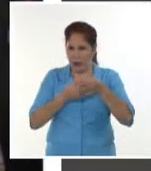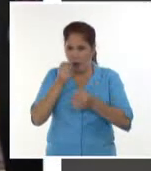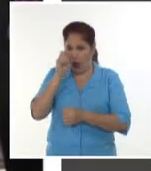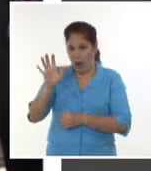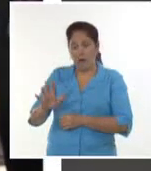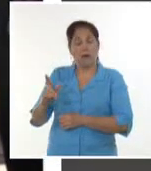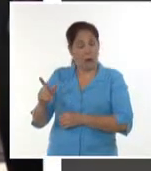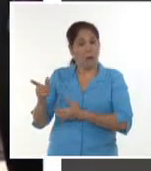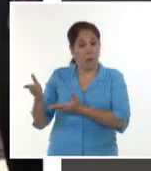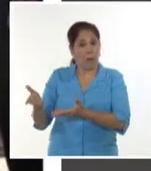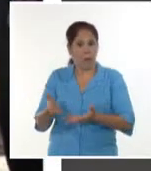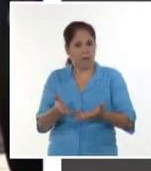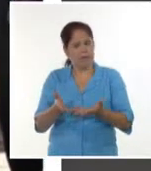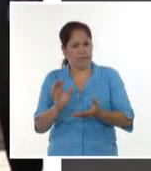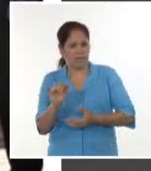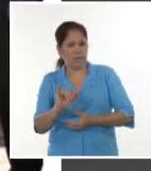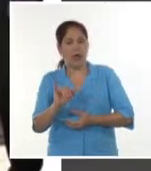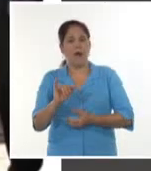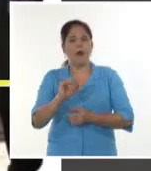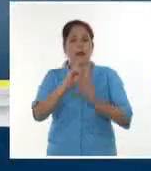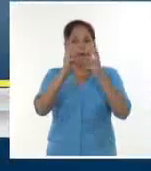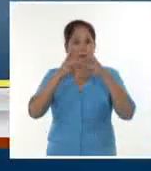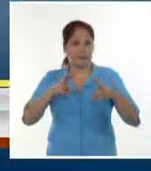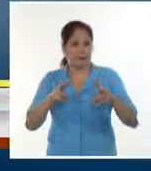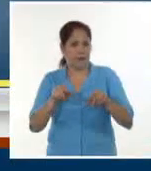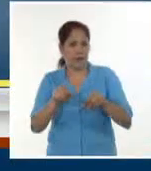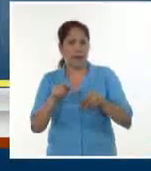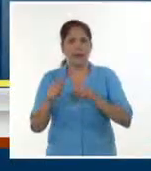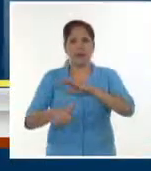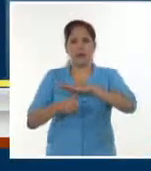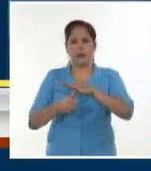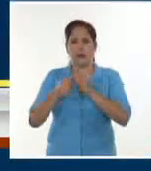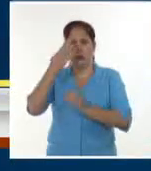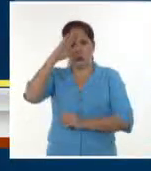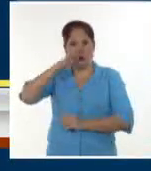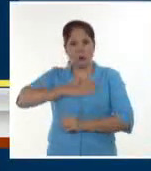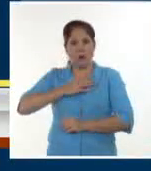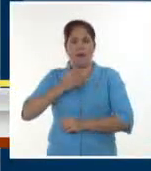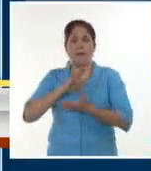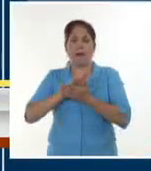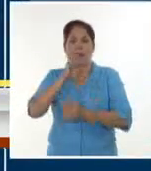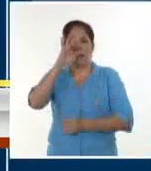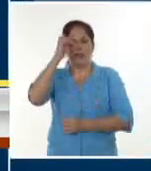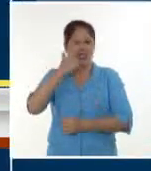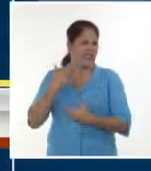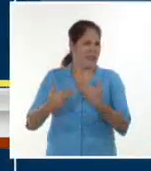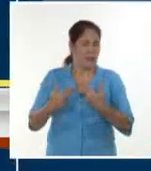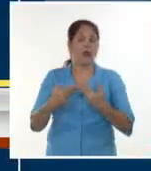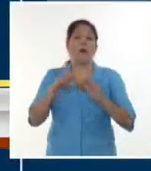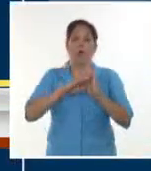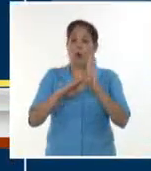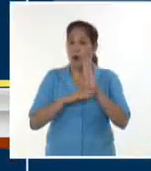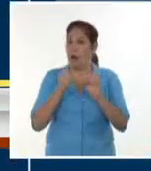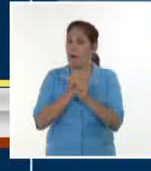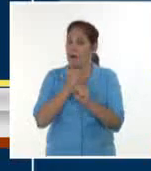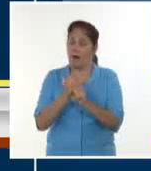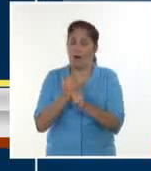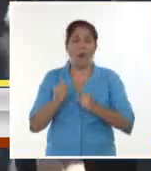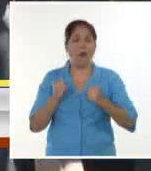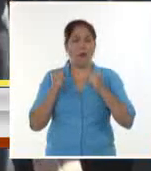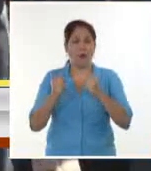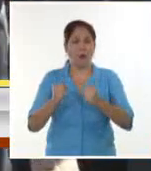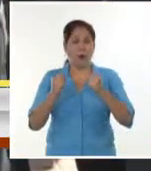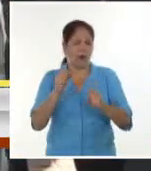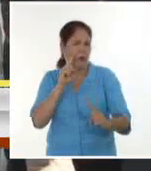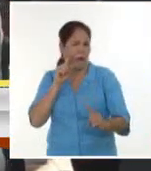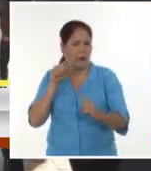homólogo Kembo Mohadi. En la red social X, Presidencia Cuba informó que Valdés Mesa realizará un programa intenso en Zimbabue, cuyo fin